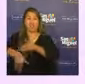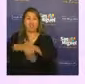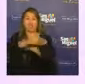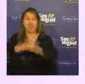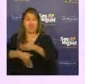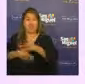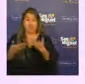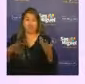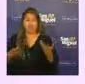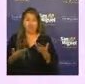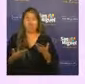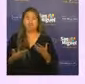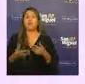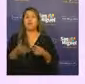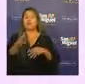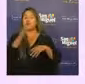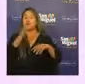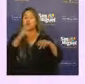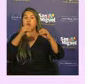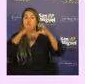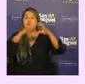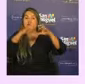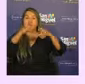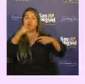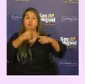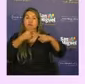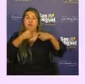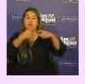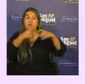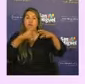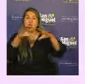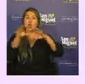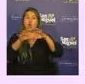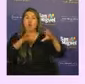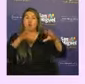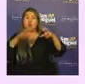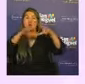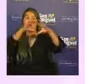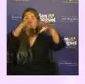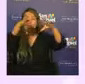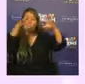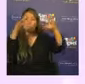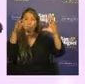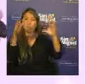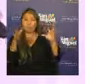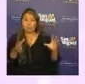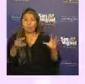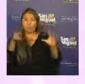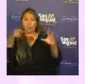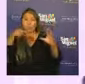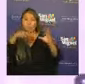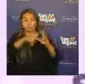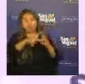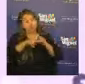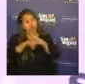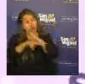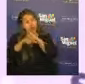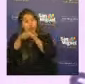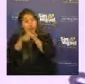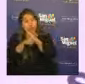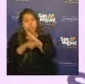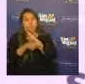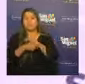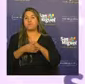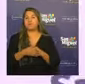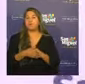existan rucos en nuestra comuna, es la disciplina, es poder y y poder hacerlo